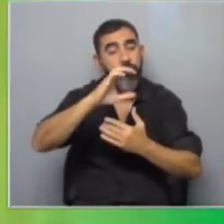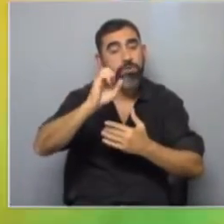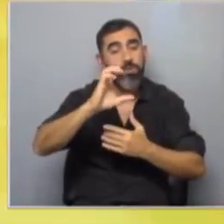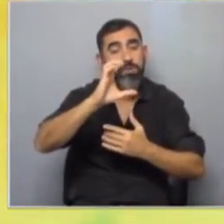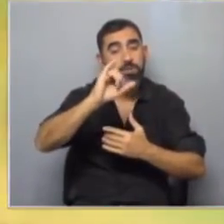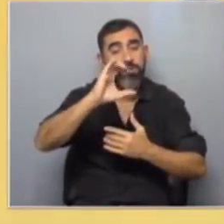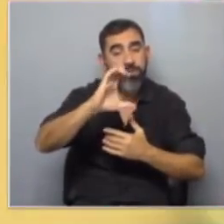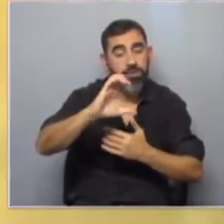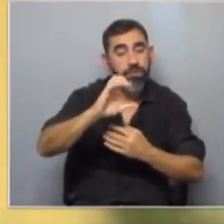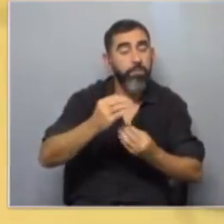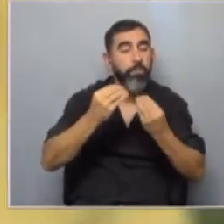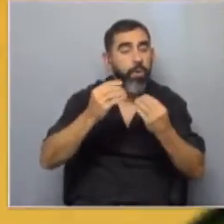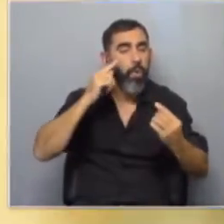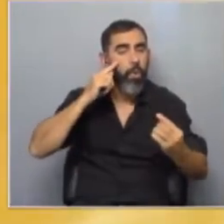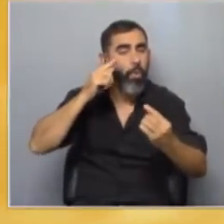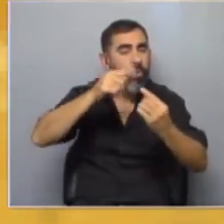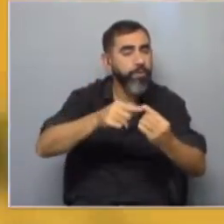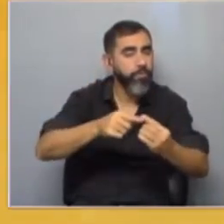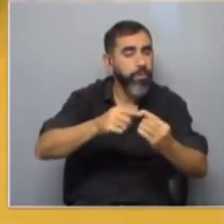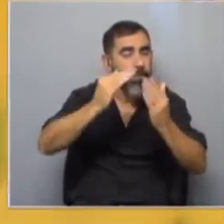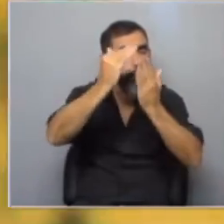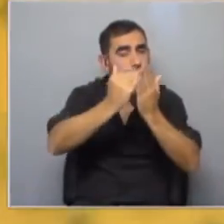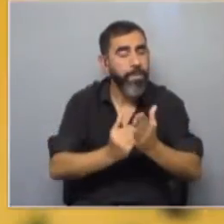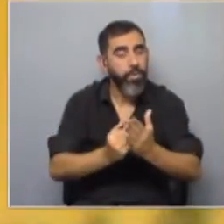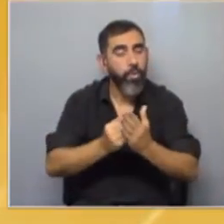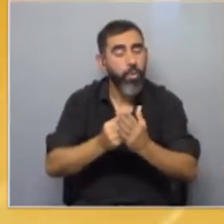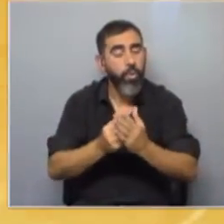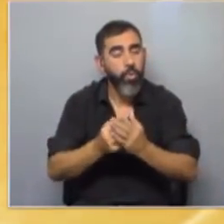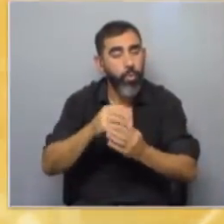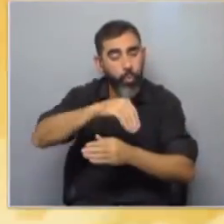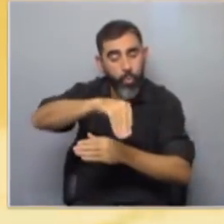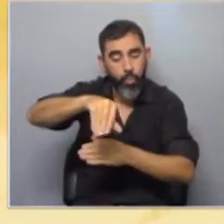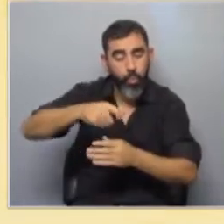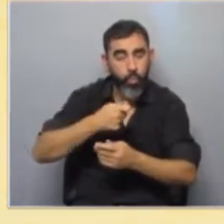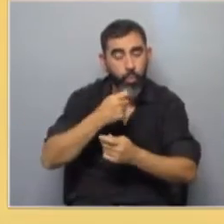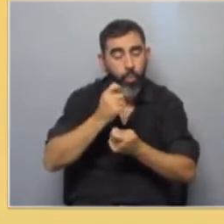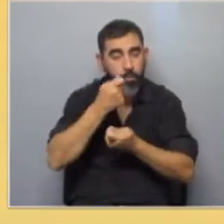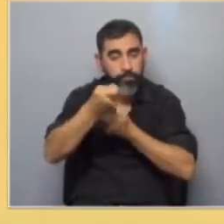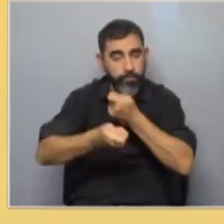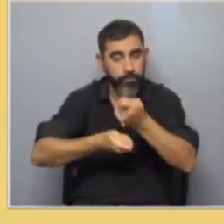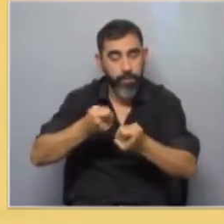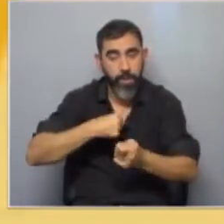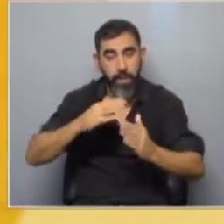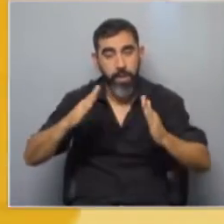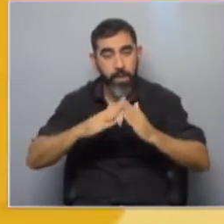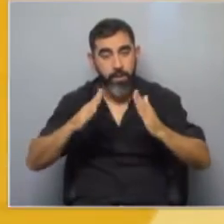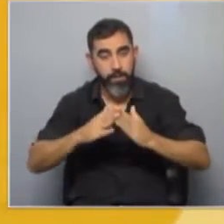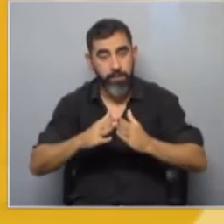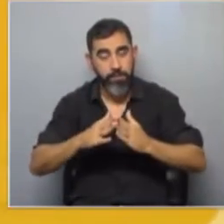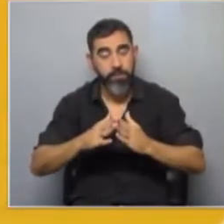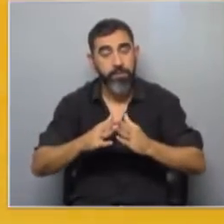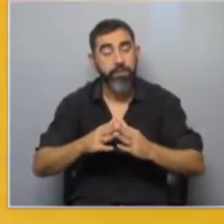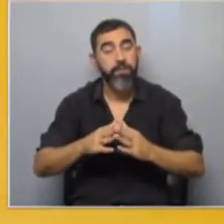justamente, para poder apuntar ahí, a poder disminuir el uso discrecional de sal en los hogares. El trabajo se